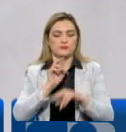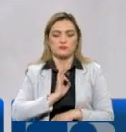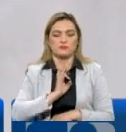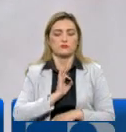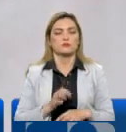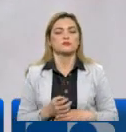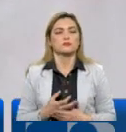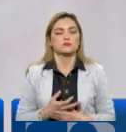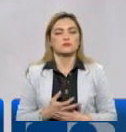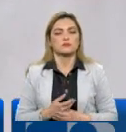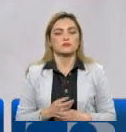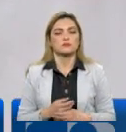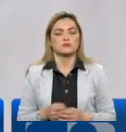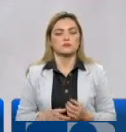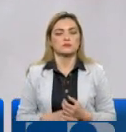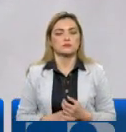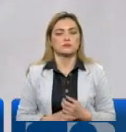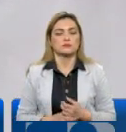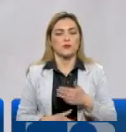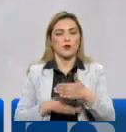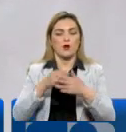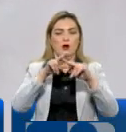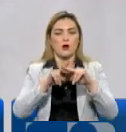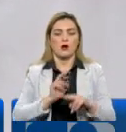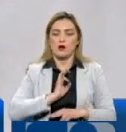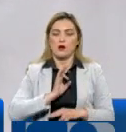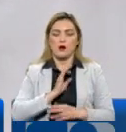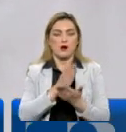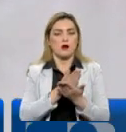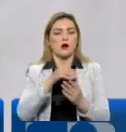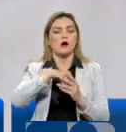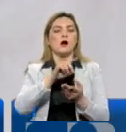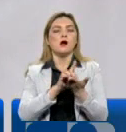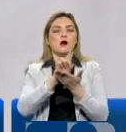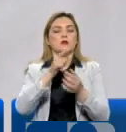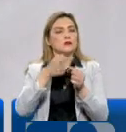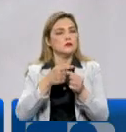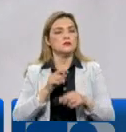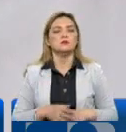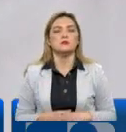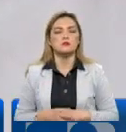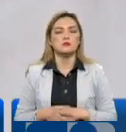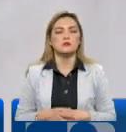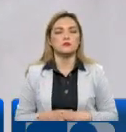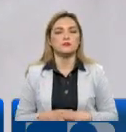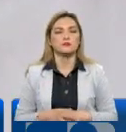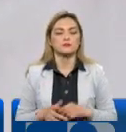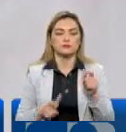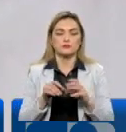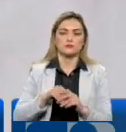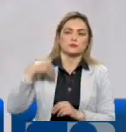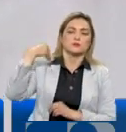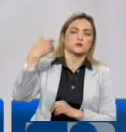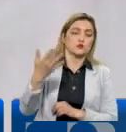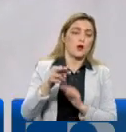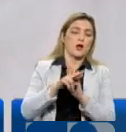técnica vehicular. Al estar suspendido el proceso de revisión técnica vehicular dentro del Distrito Metropolitano de Quito, estas personas deberían